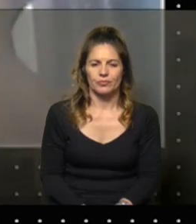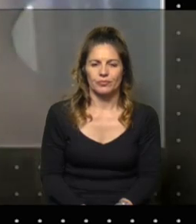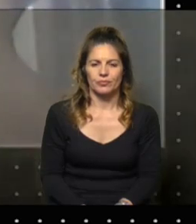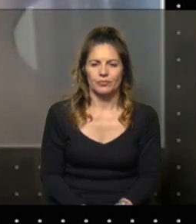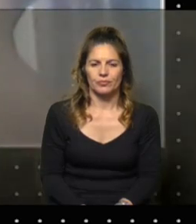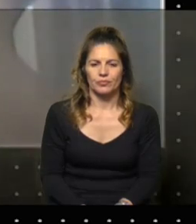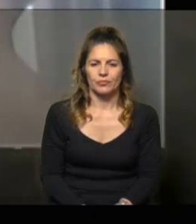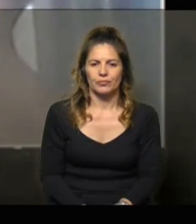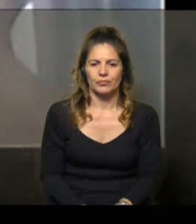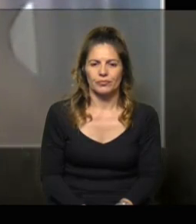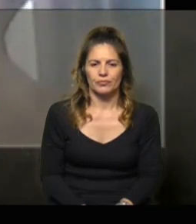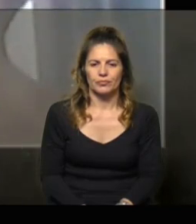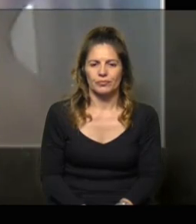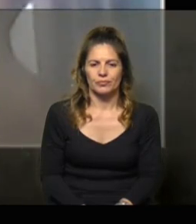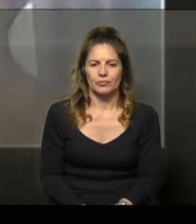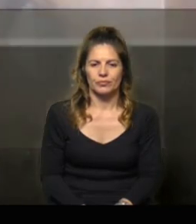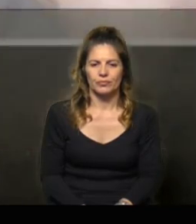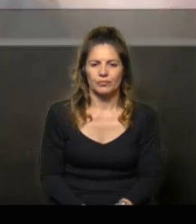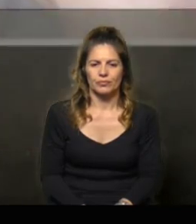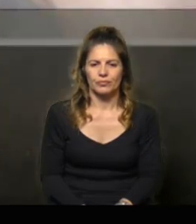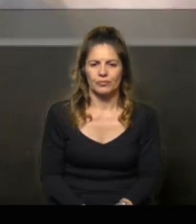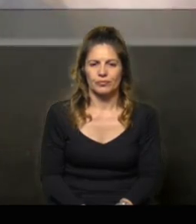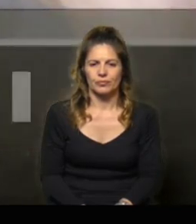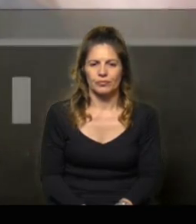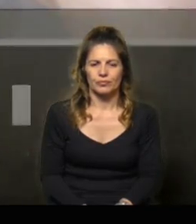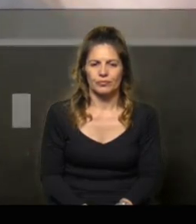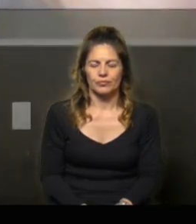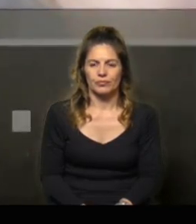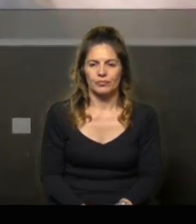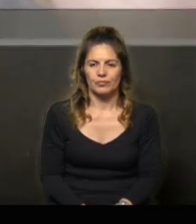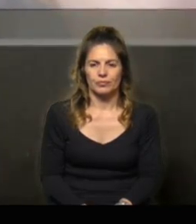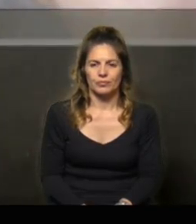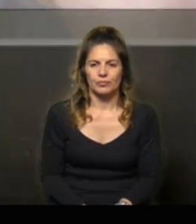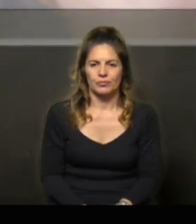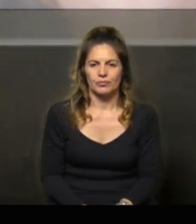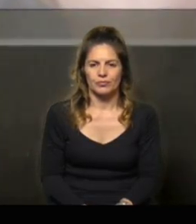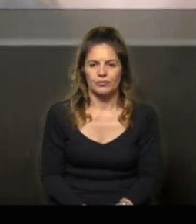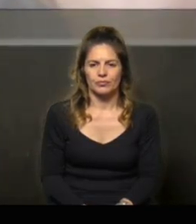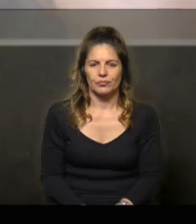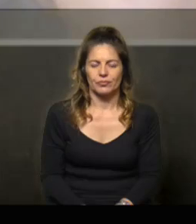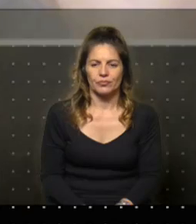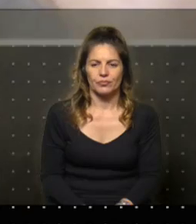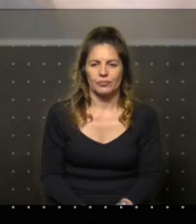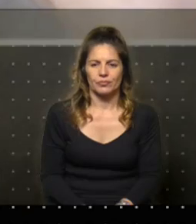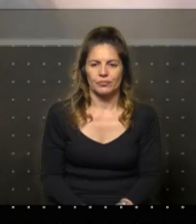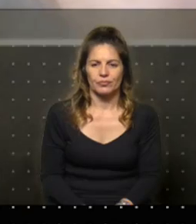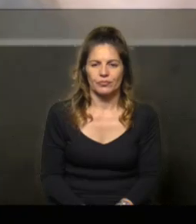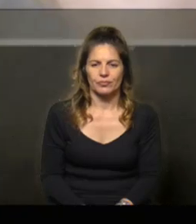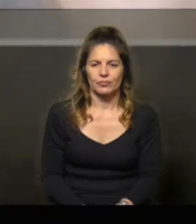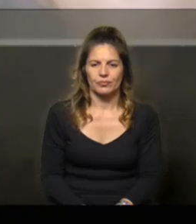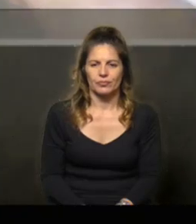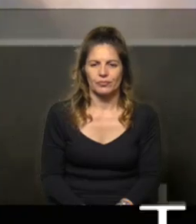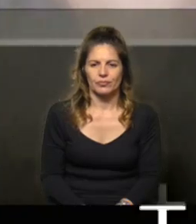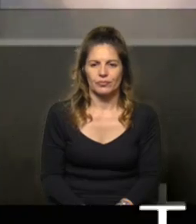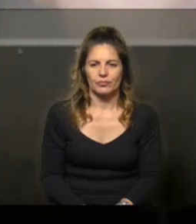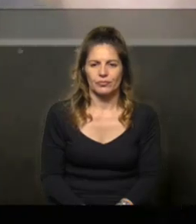algunos casos todo el cordón de la Pampa gringa sectores económicos que fueron muy golpeados Durante los